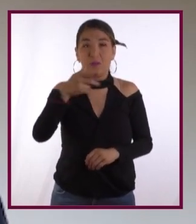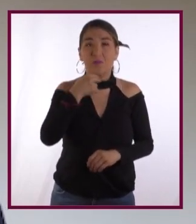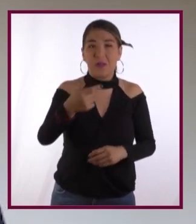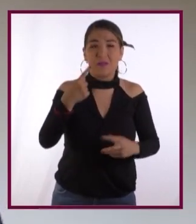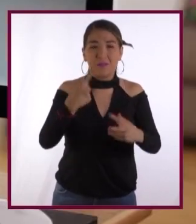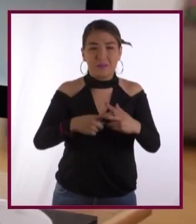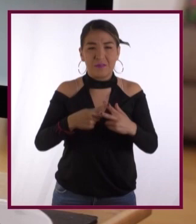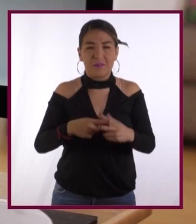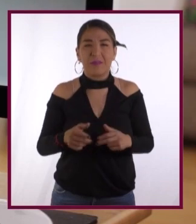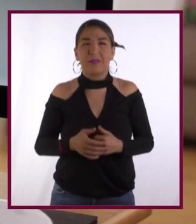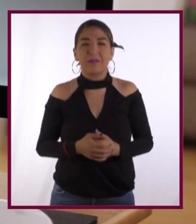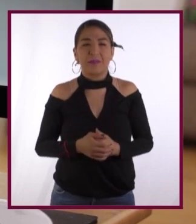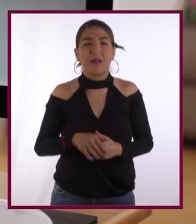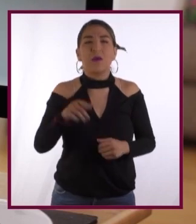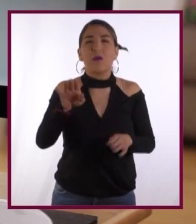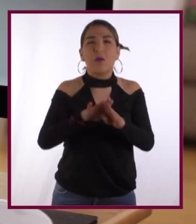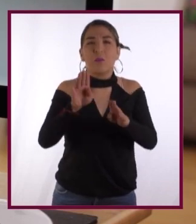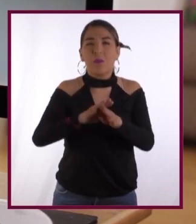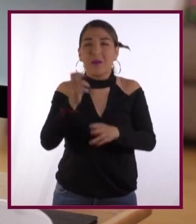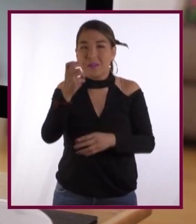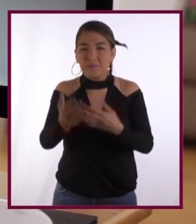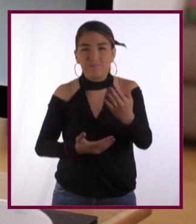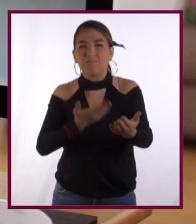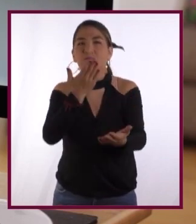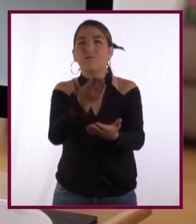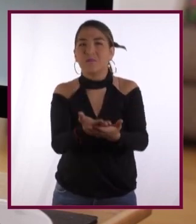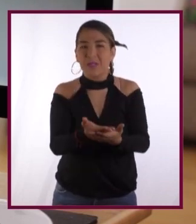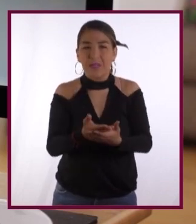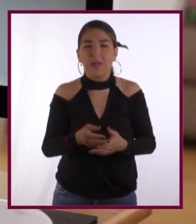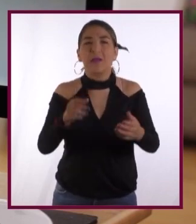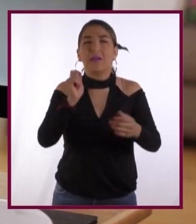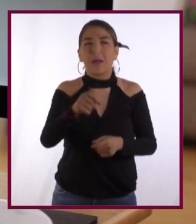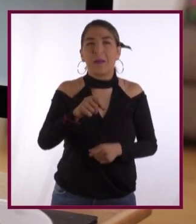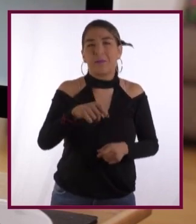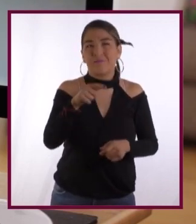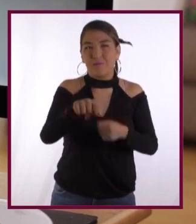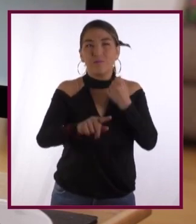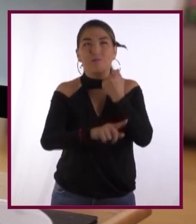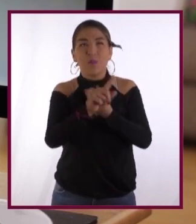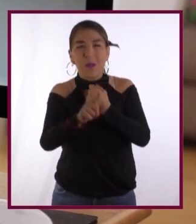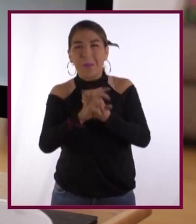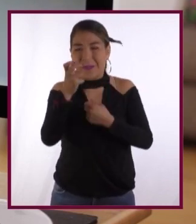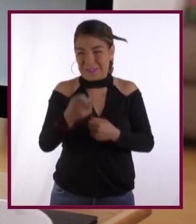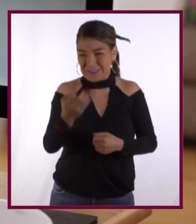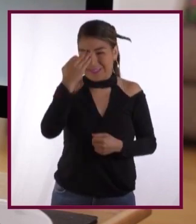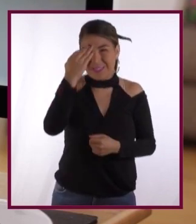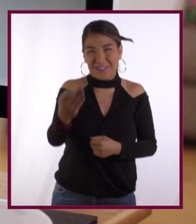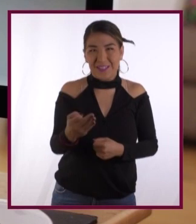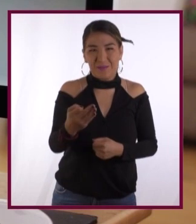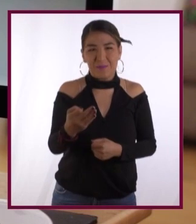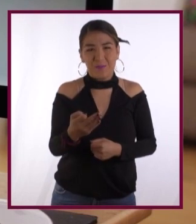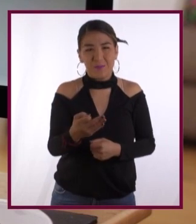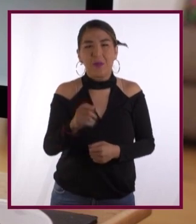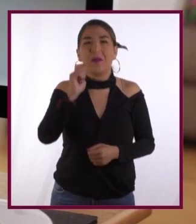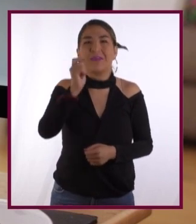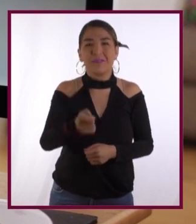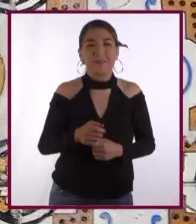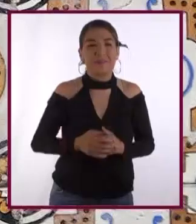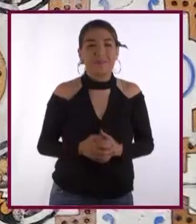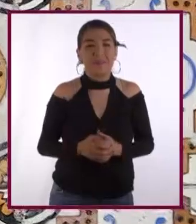XX, el matemático David Hilbert propuso una lista de problemas que llamaron los problemas del milenio, que